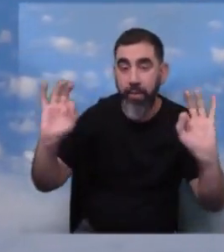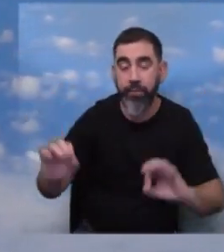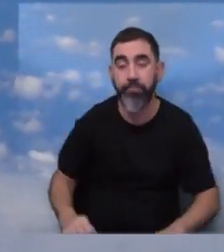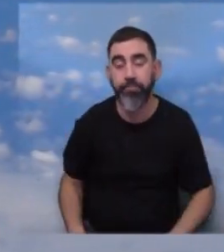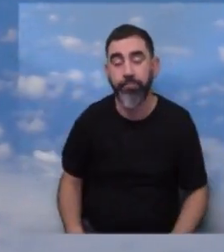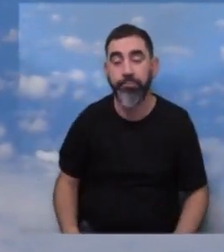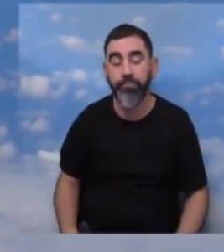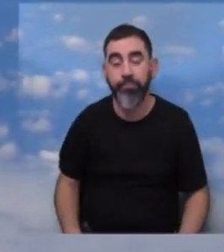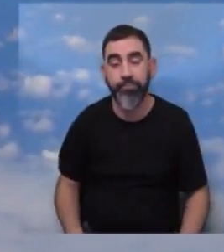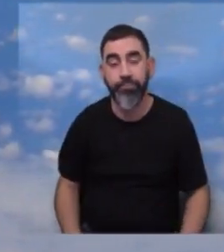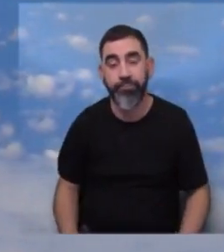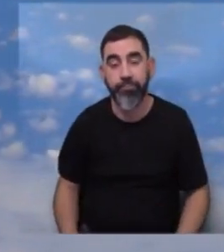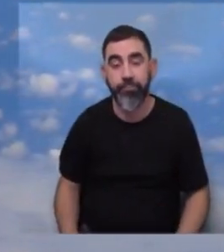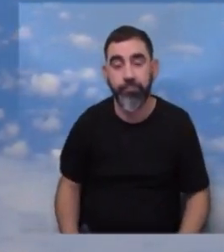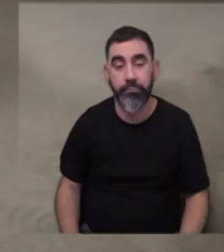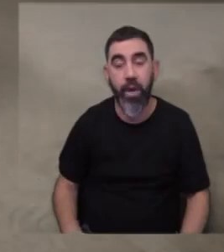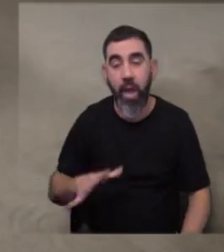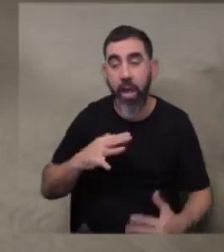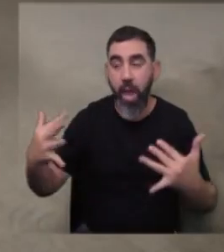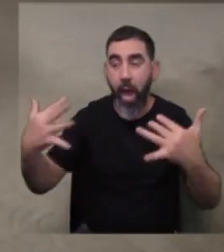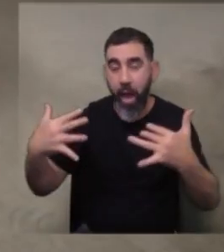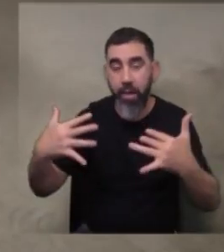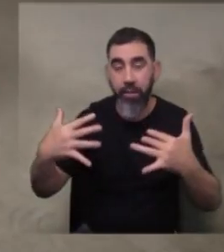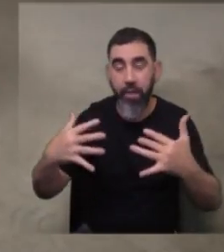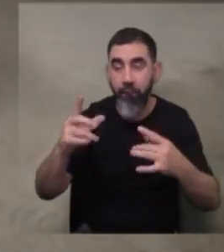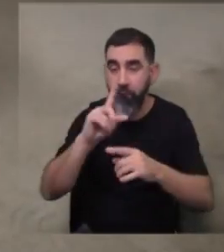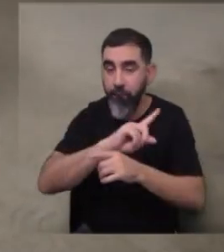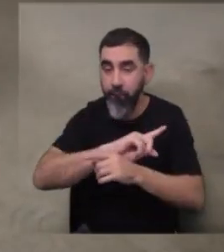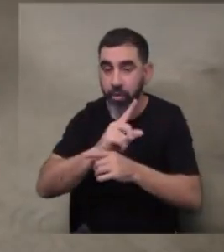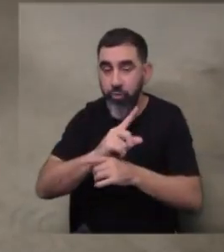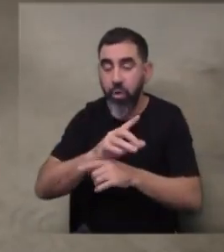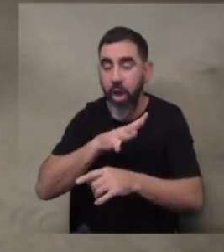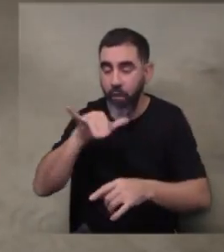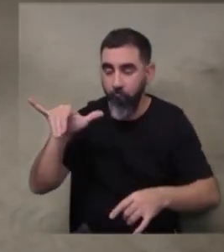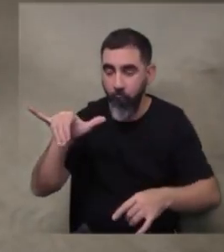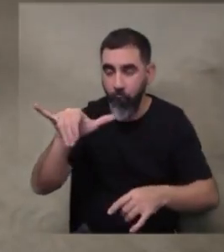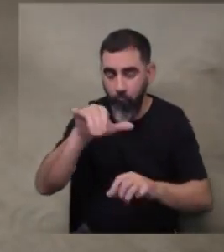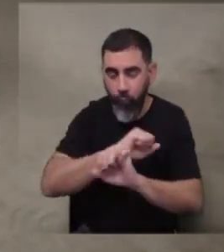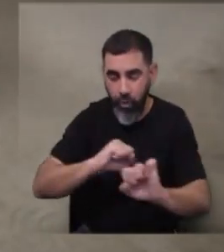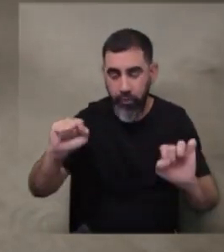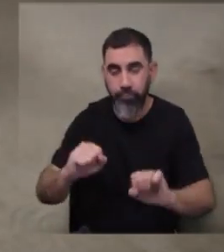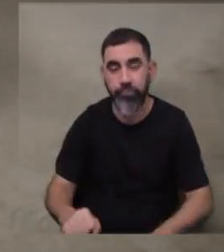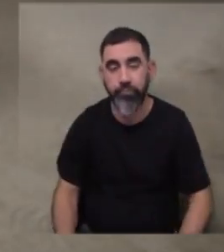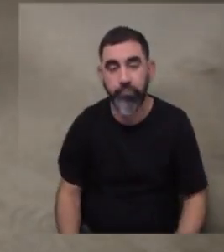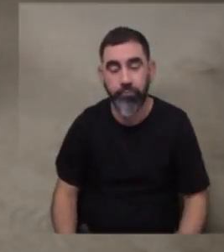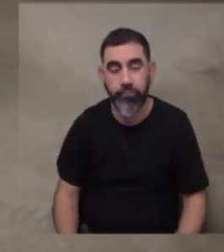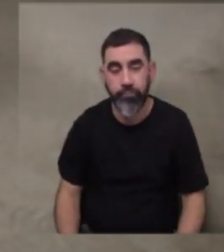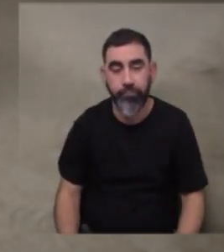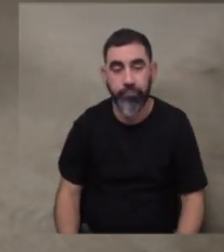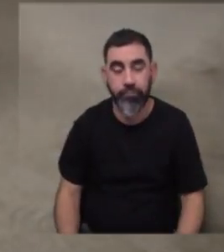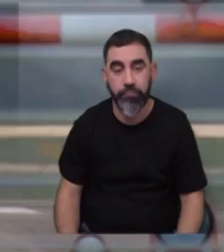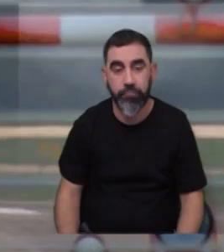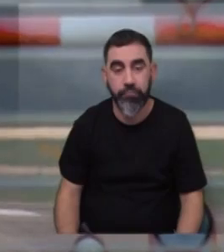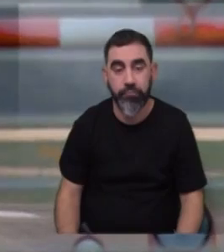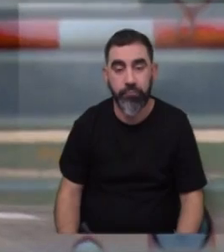pasan por su alrededor. Mientras haya aire y tenga suficiente velocidad, el avión va a tener suficiente energía y capacidad de sustentación para mantenerse